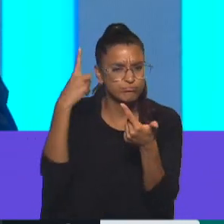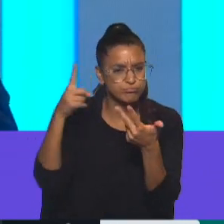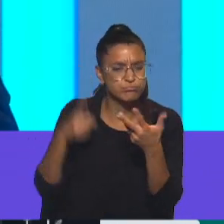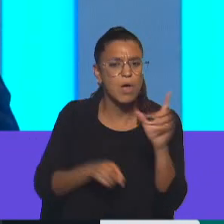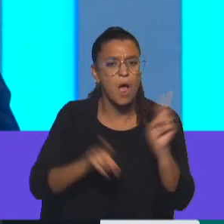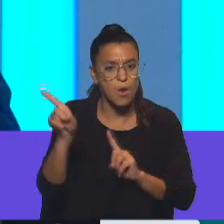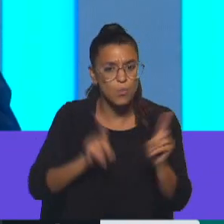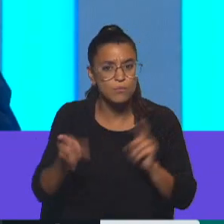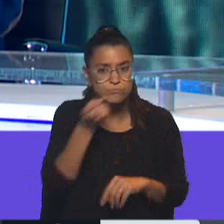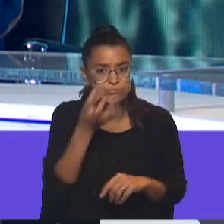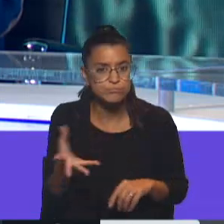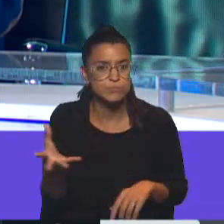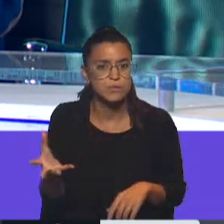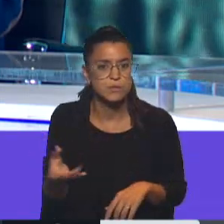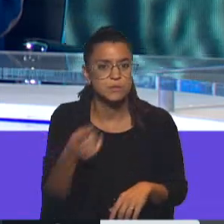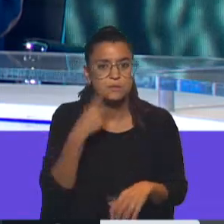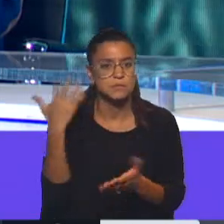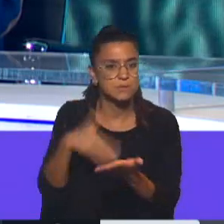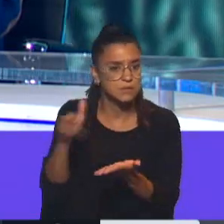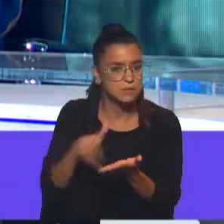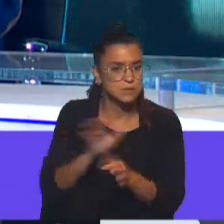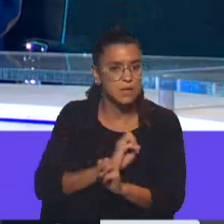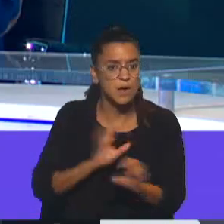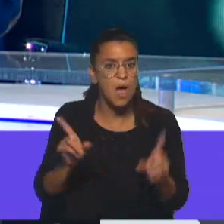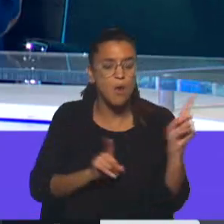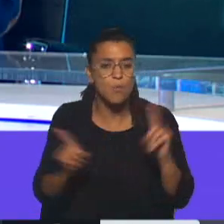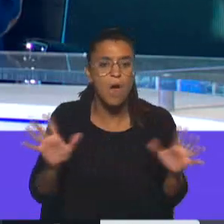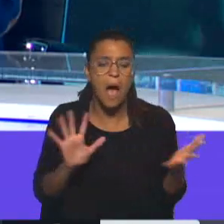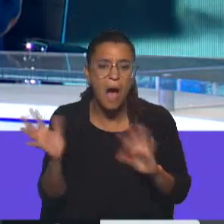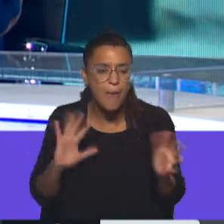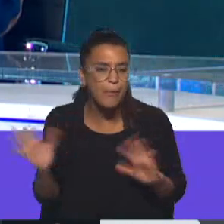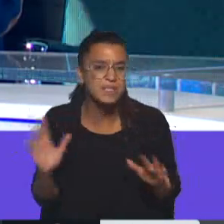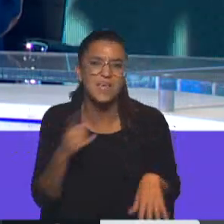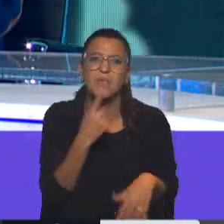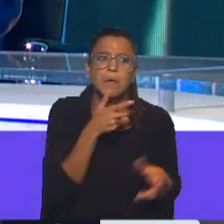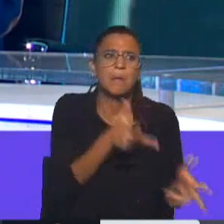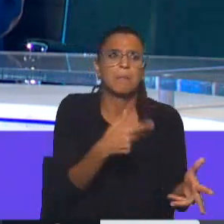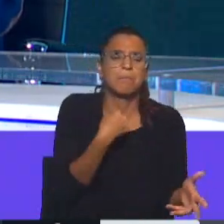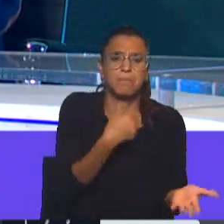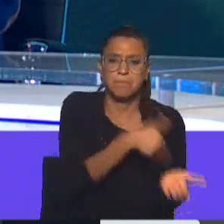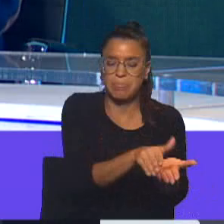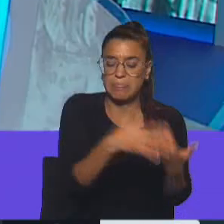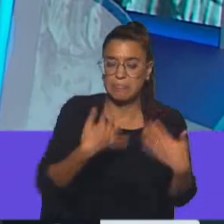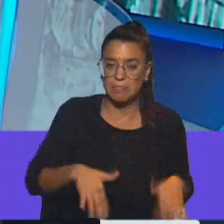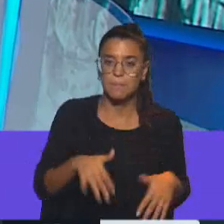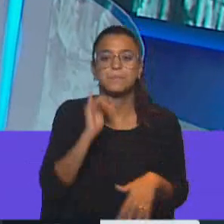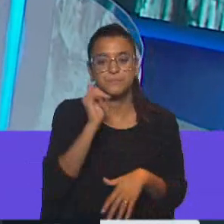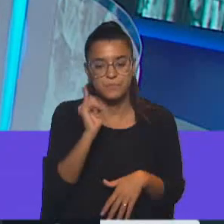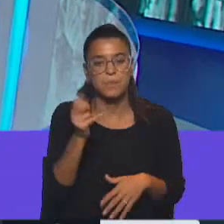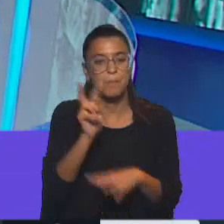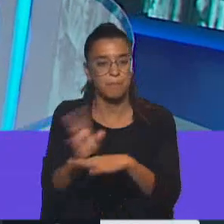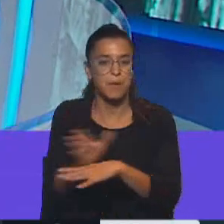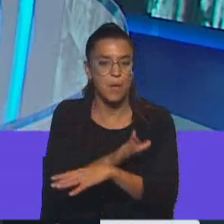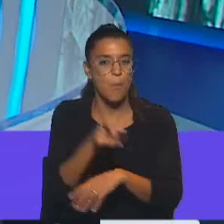algunos han hecho algunas declaraciones absolutamente discriminatorias, ¿no? Sí, algunos claro. A veces también incurren en esa práctica. Sí, y